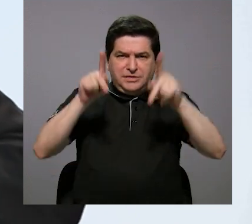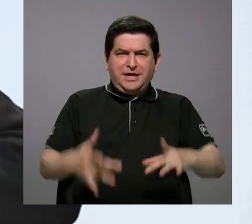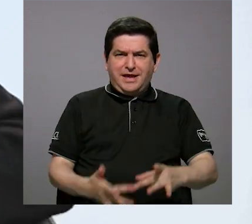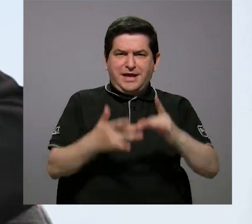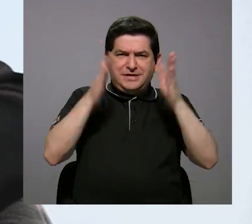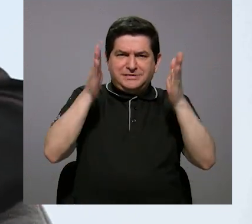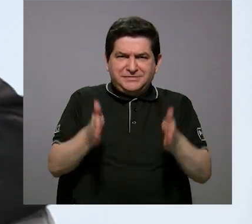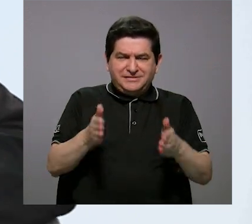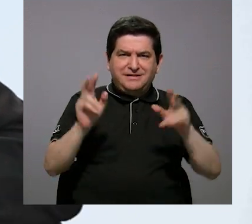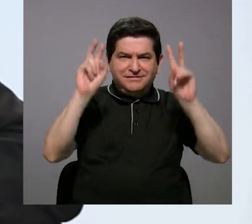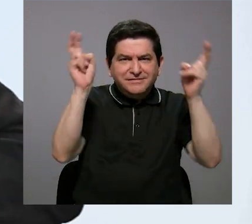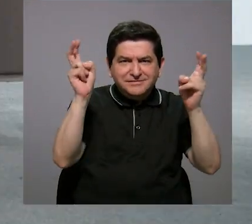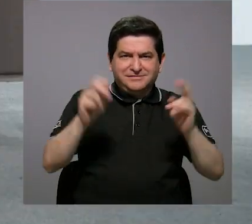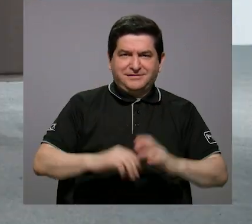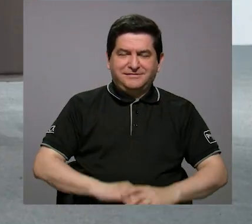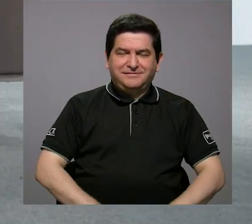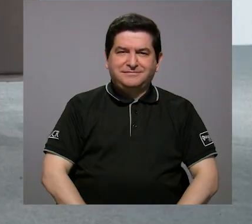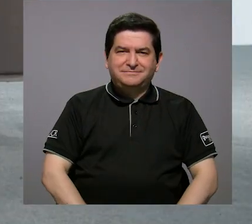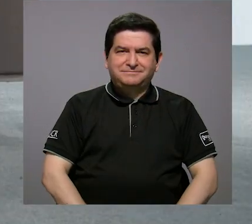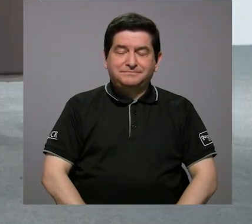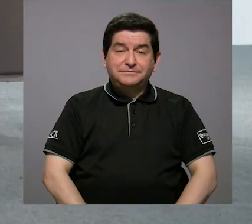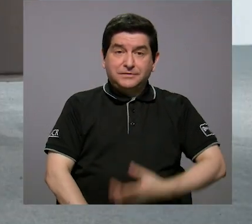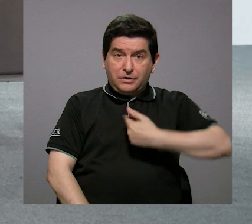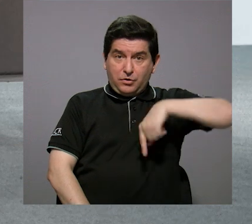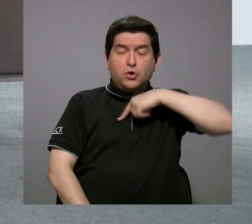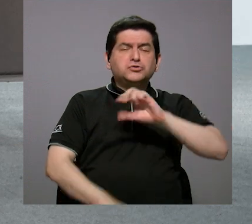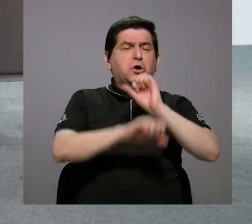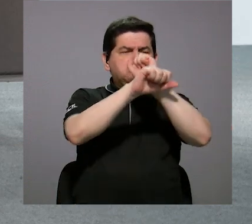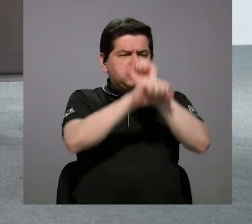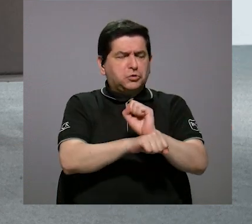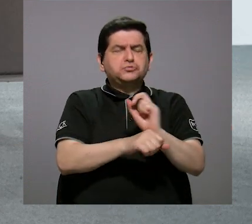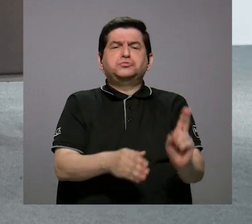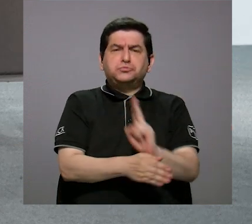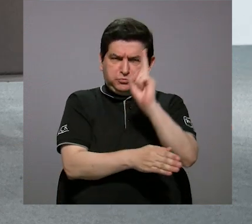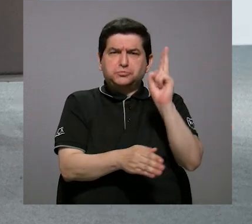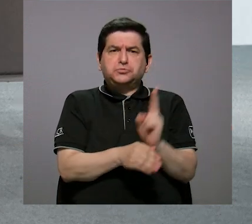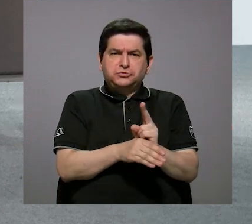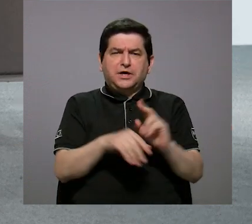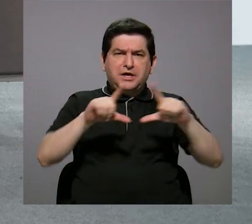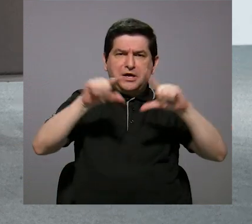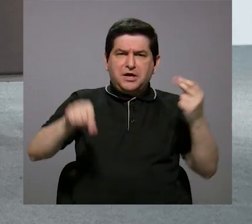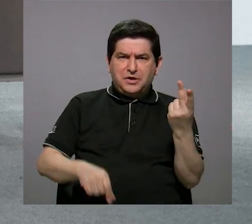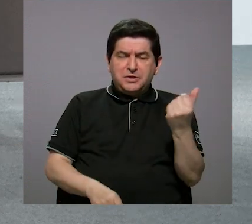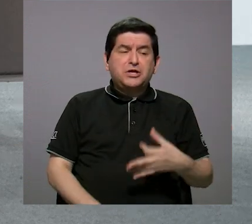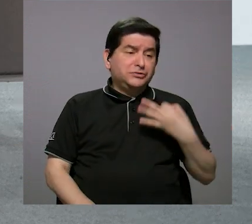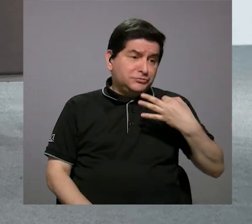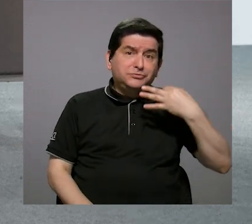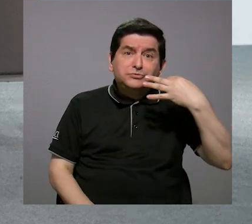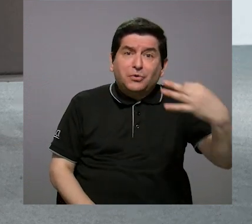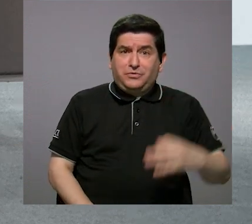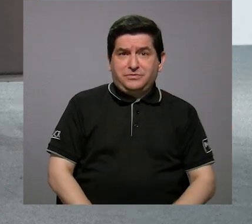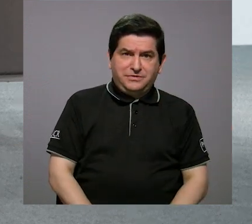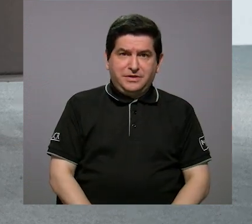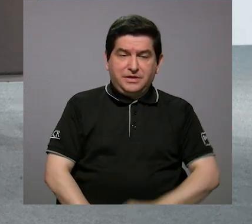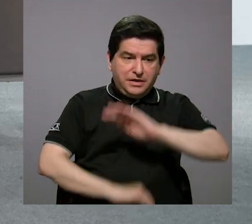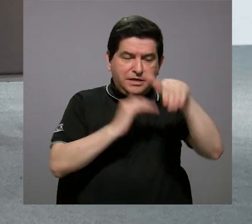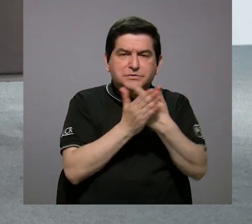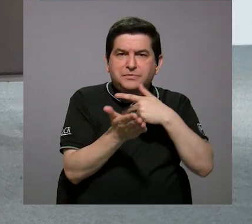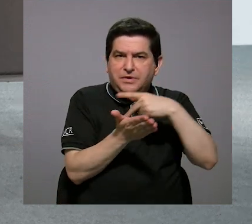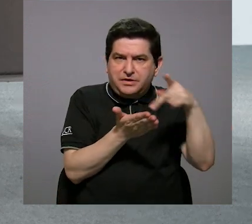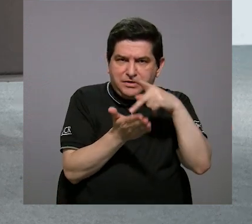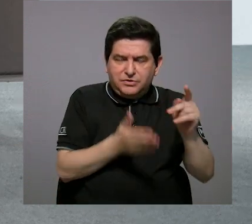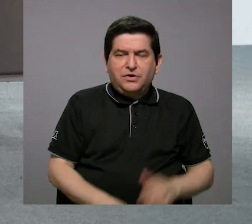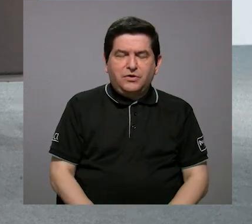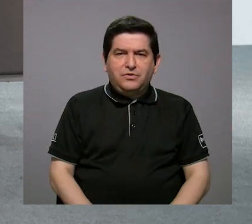persona experta en esta materia? Bueno, nosotros estamos muy acostumbrados a usar los billetes cotidianamente pues, para todos los